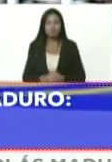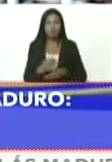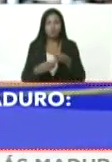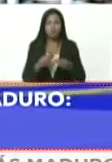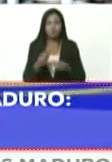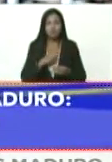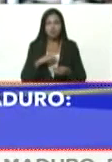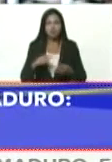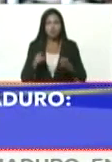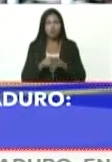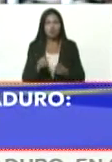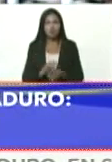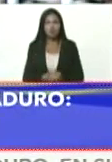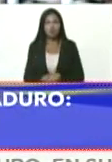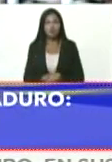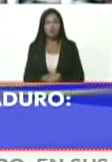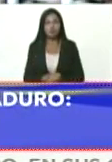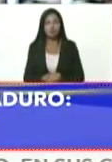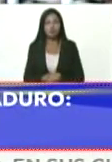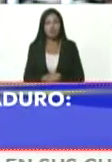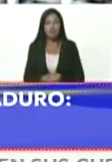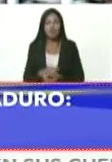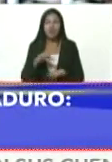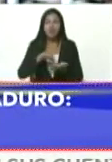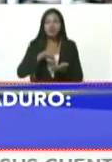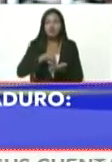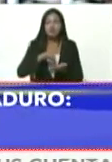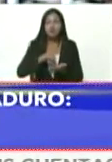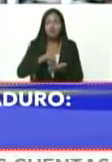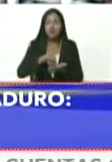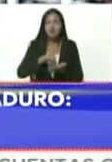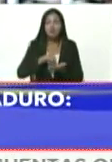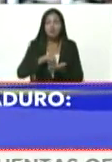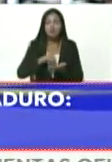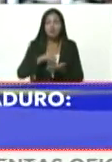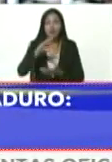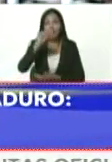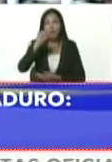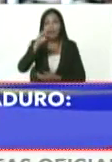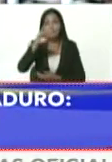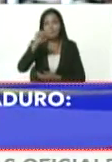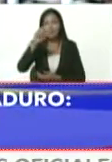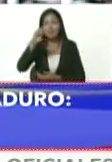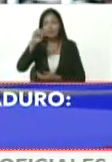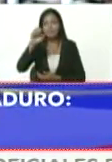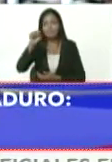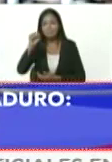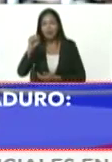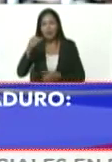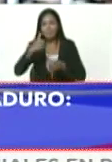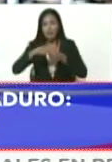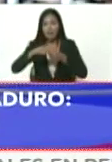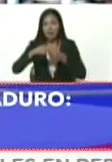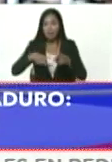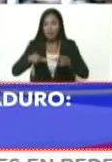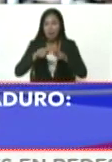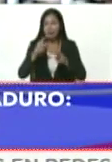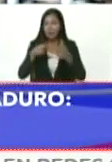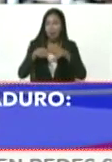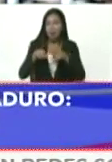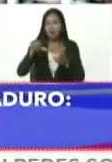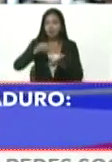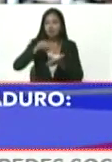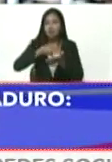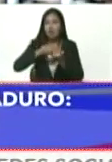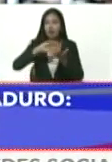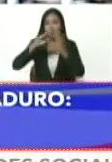hacemos para que la ciudad de Cabima sea ciudad comunal? ¿Ah? ¿Cómo